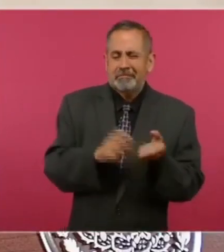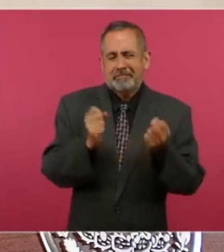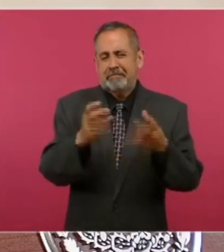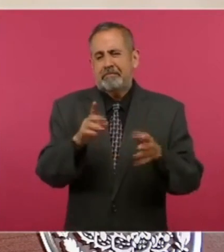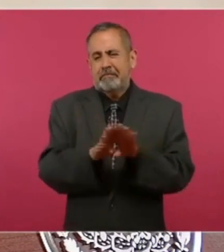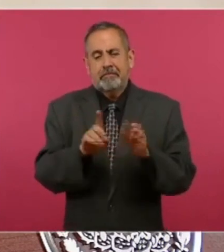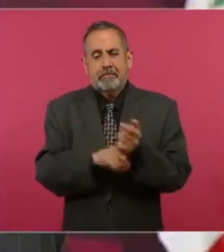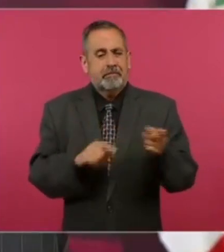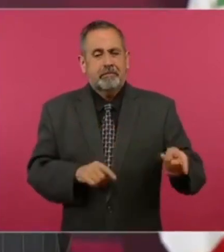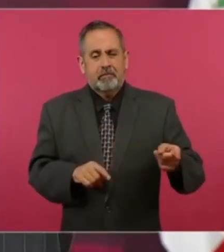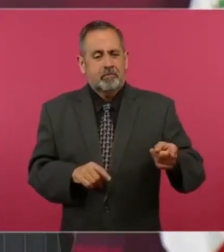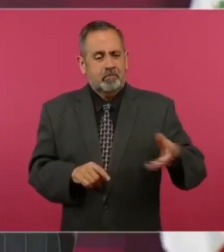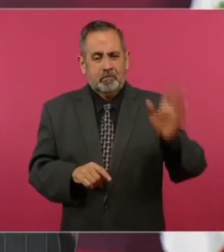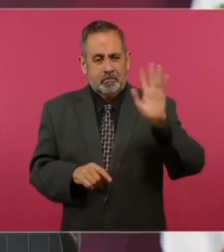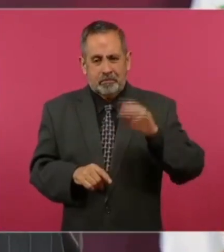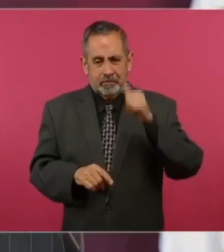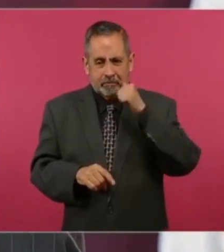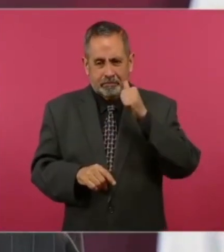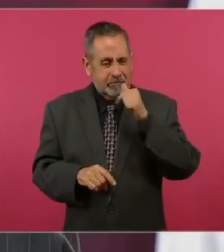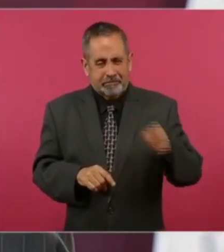Presidente, una de esas obras que se hacen.